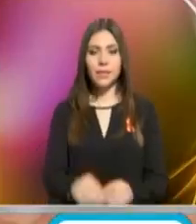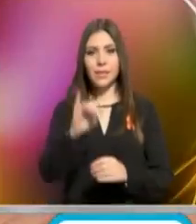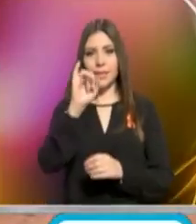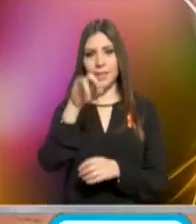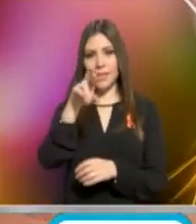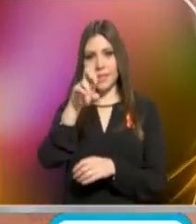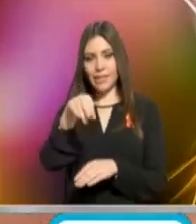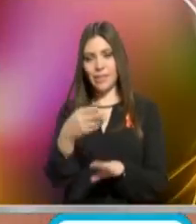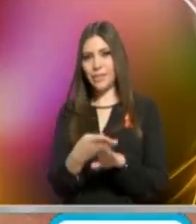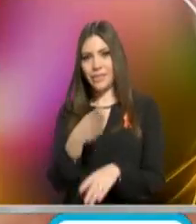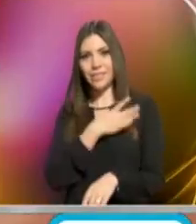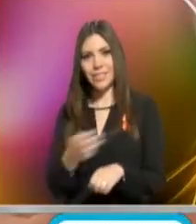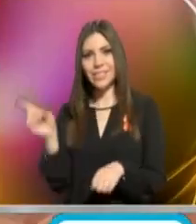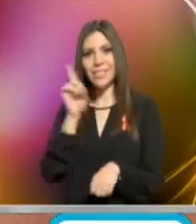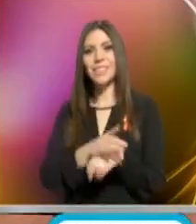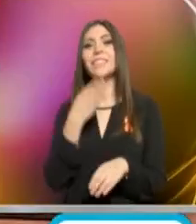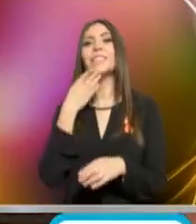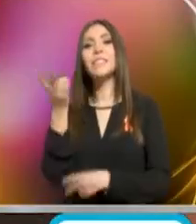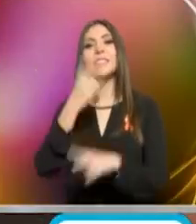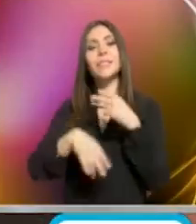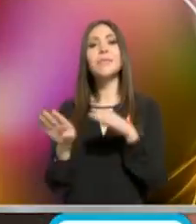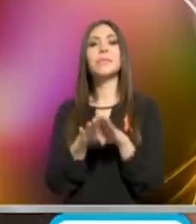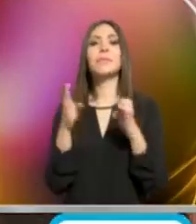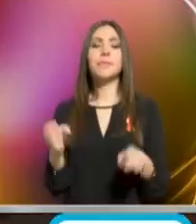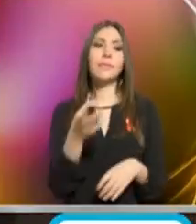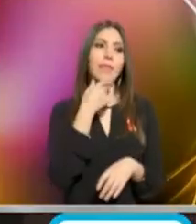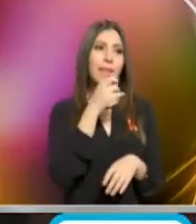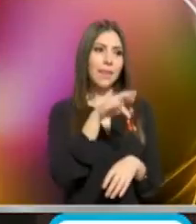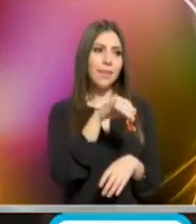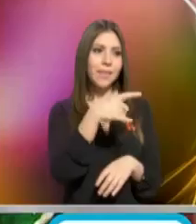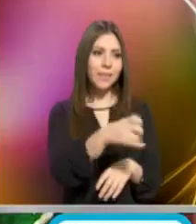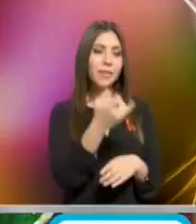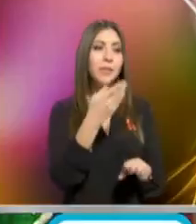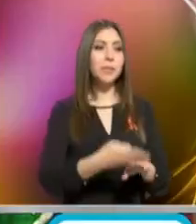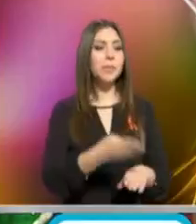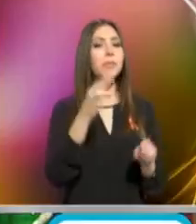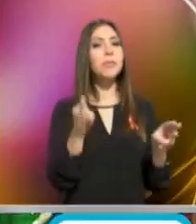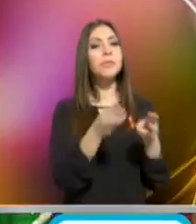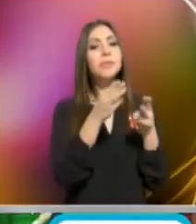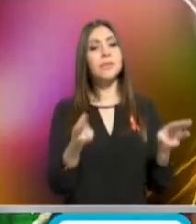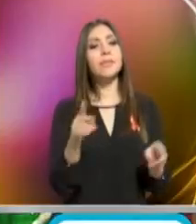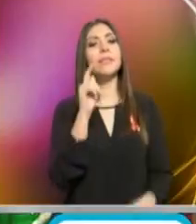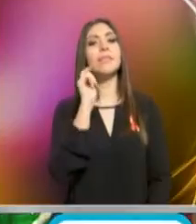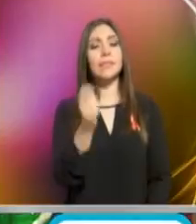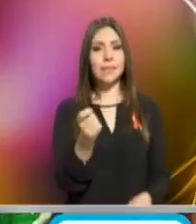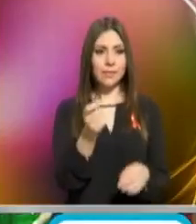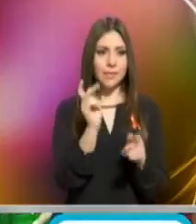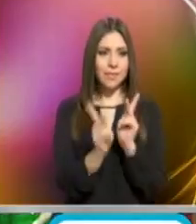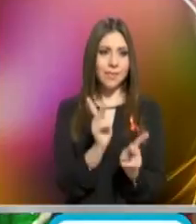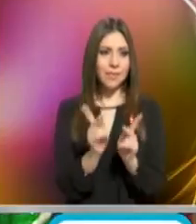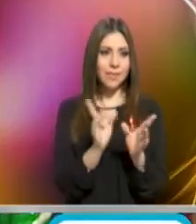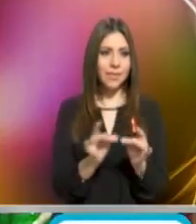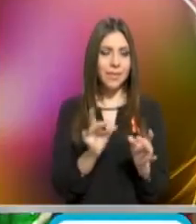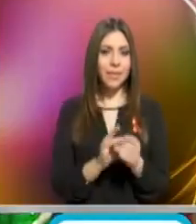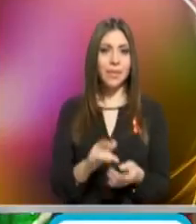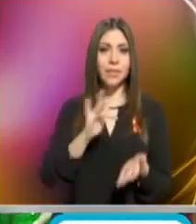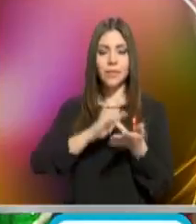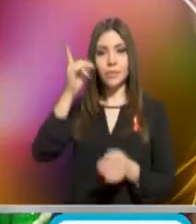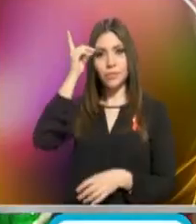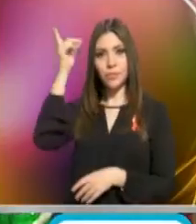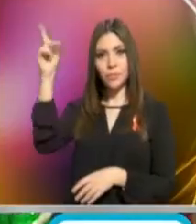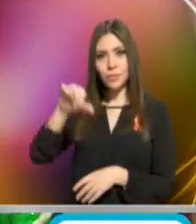Irene, muy buenos días, bienvenida. ¿Cómo estás, Enrique? Buenos días. Muy musical. Buenos días. ¿Cómo estás, Enrique ya está Irenita? bailando. Gracias a Dios